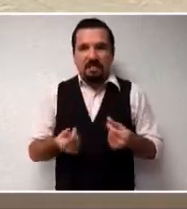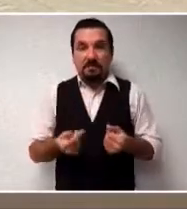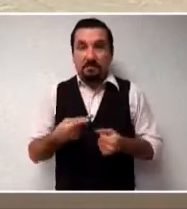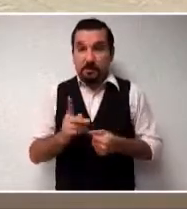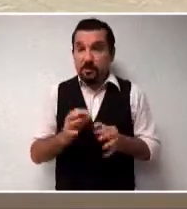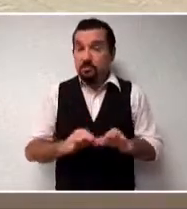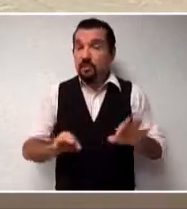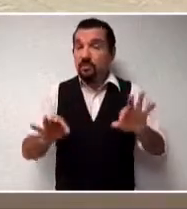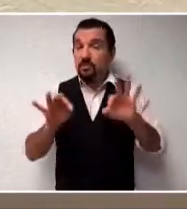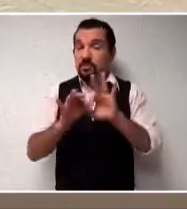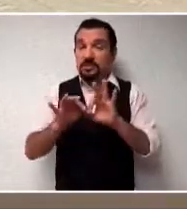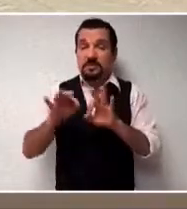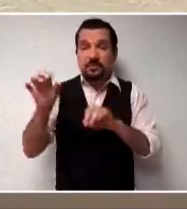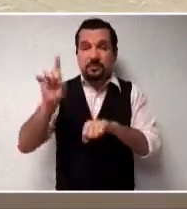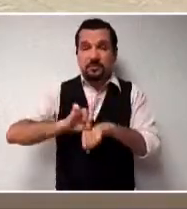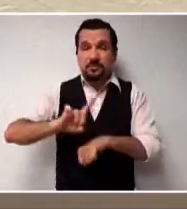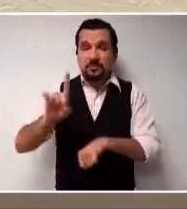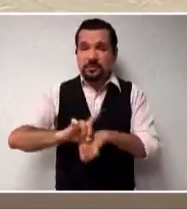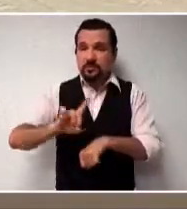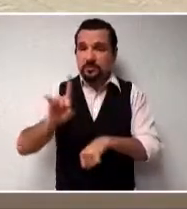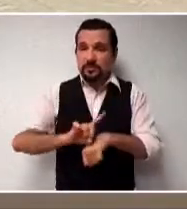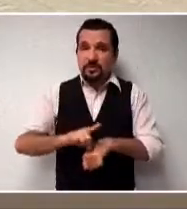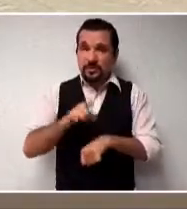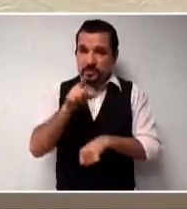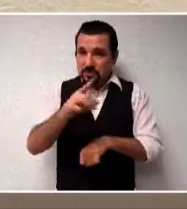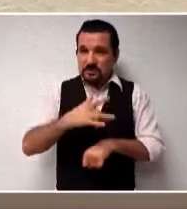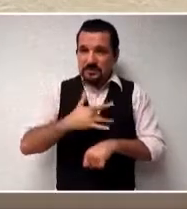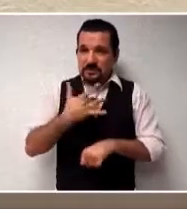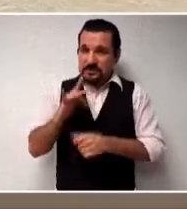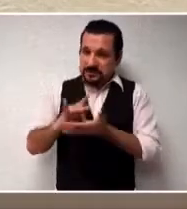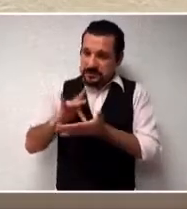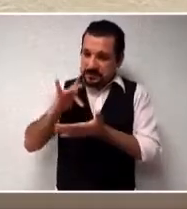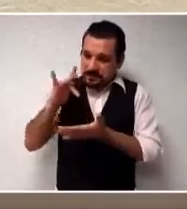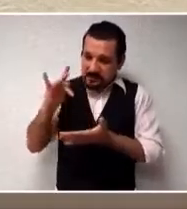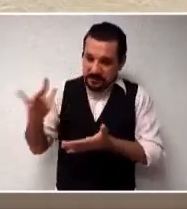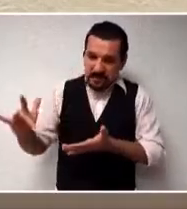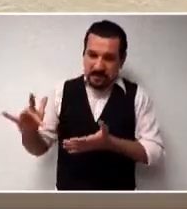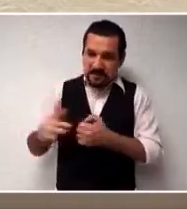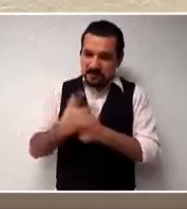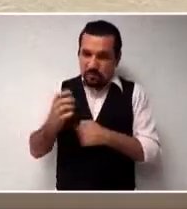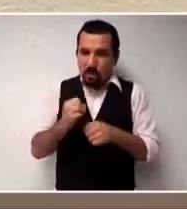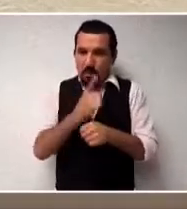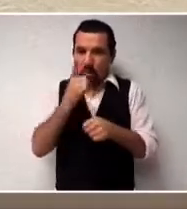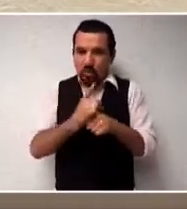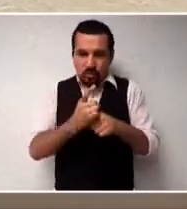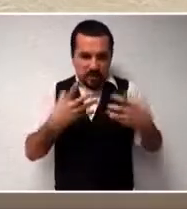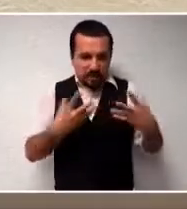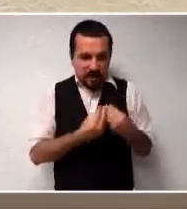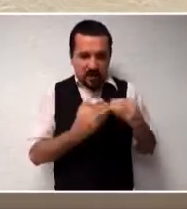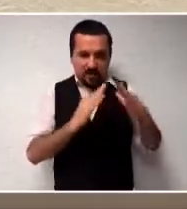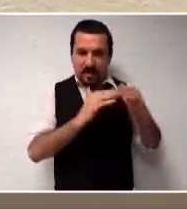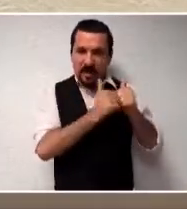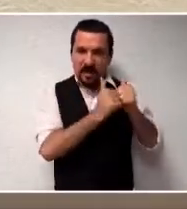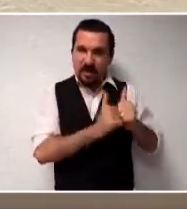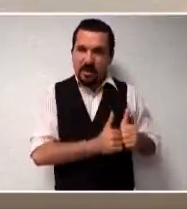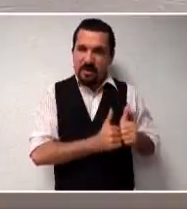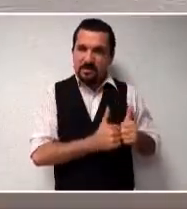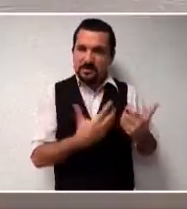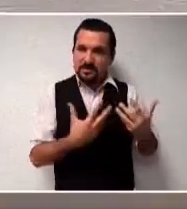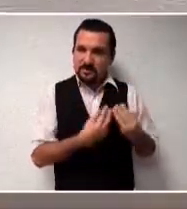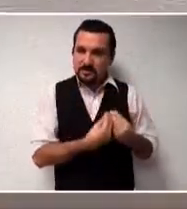que todos los días agradezcas por esa oportunidad que tienes de quedarte en casa